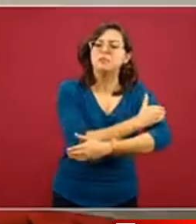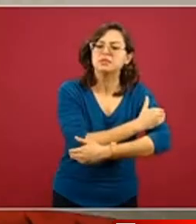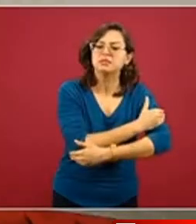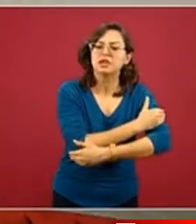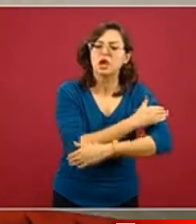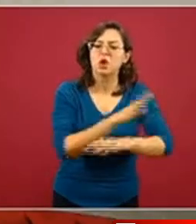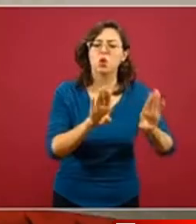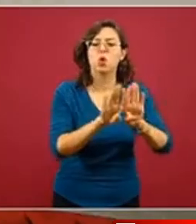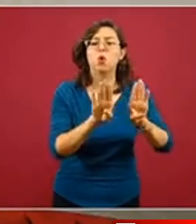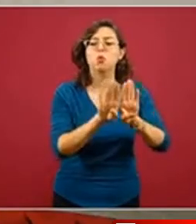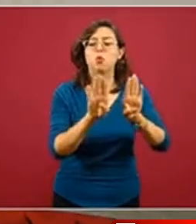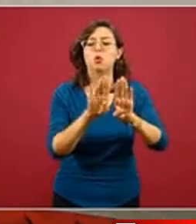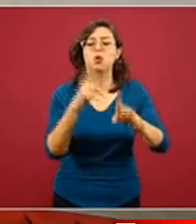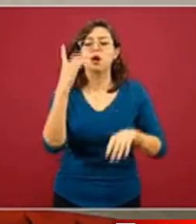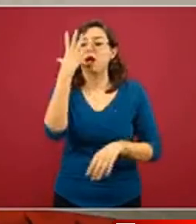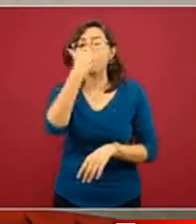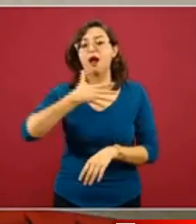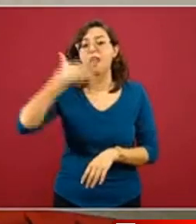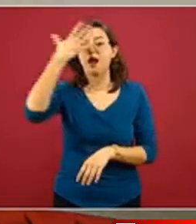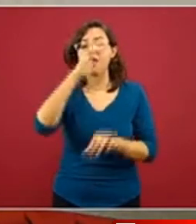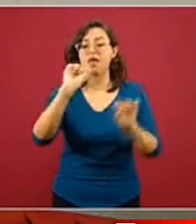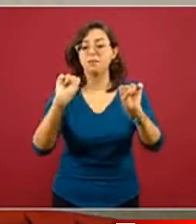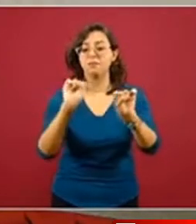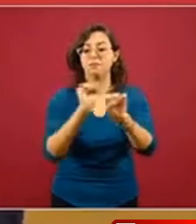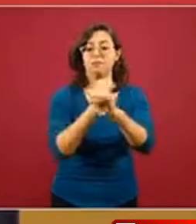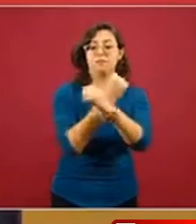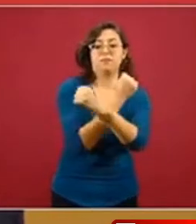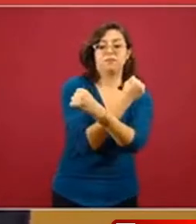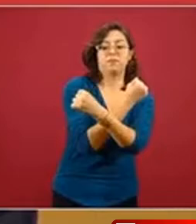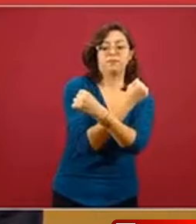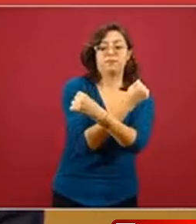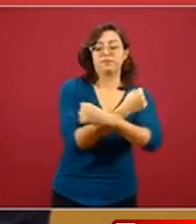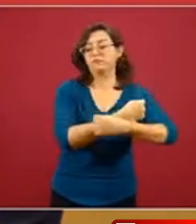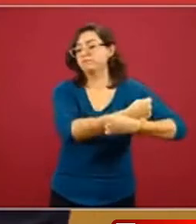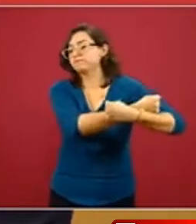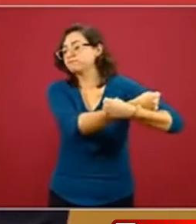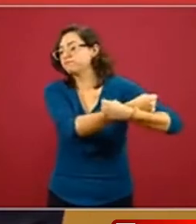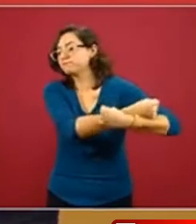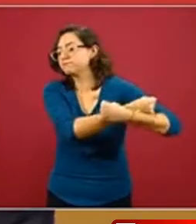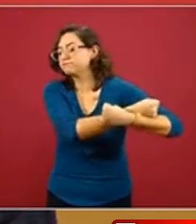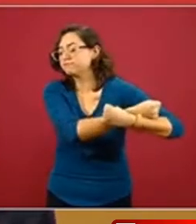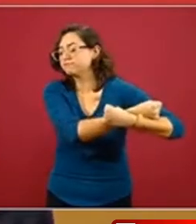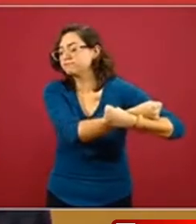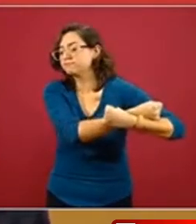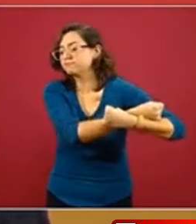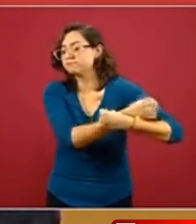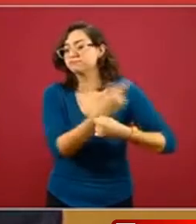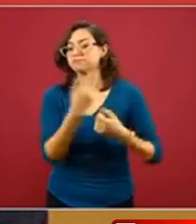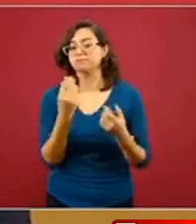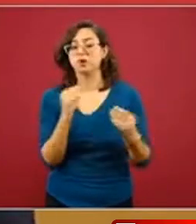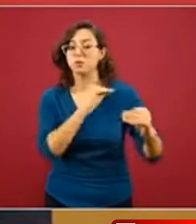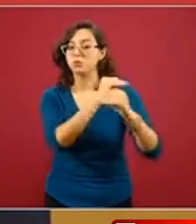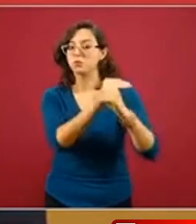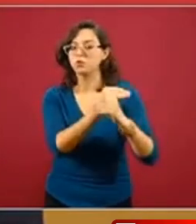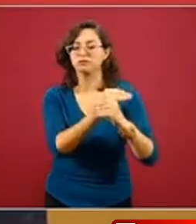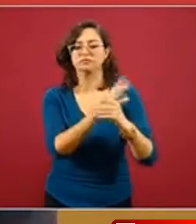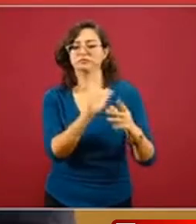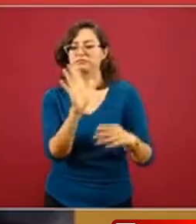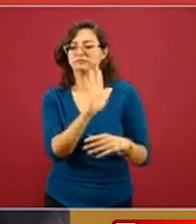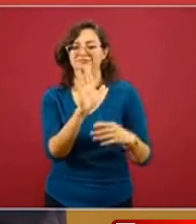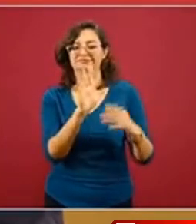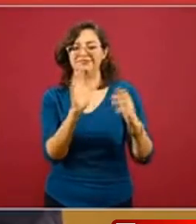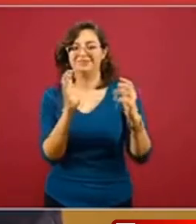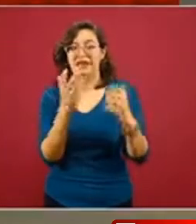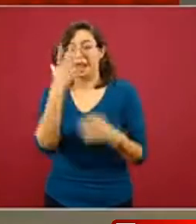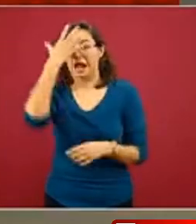distancia si alejamos nuestras caras. Uno se puede abrazar así del ladito y procurando no besarse, desde luego, que es el